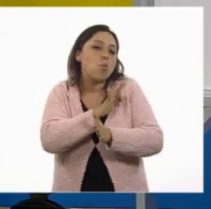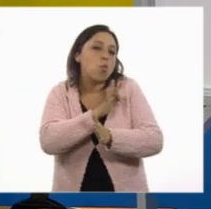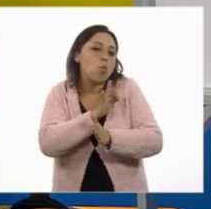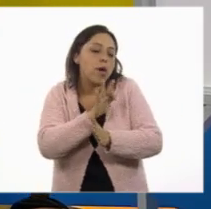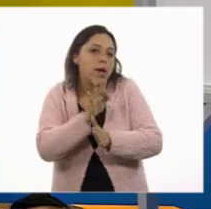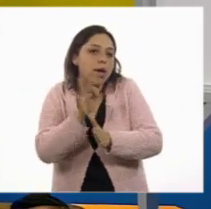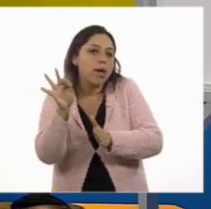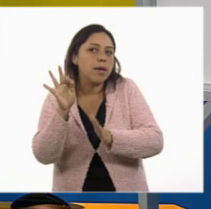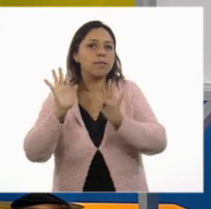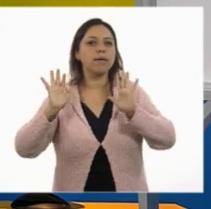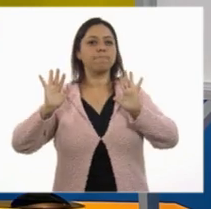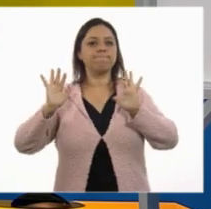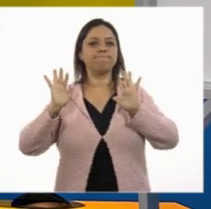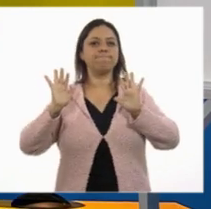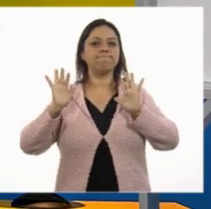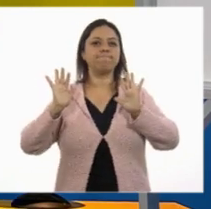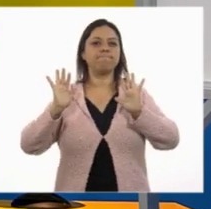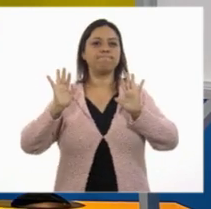ser.